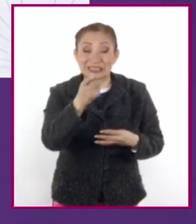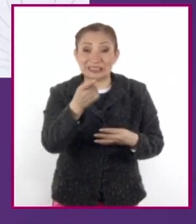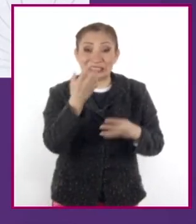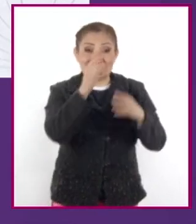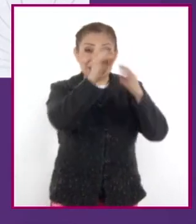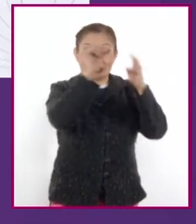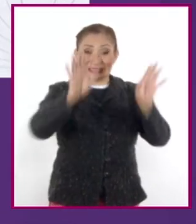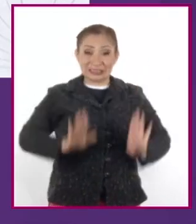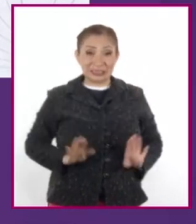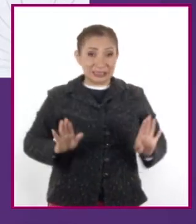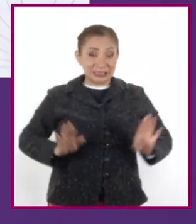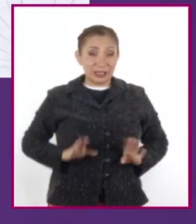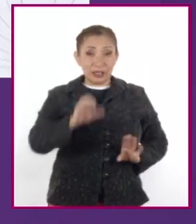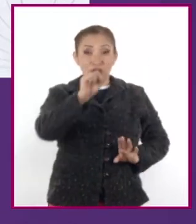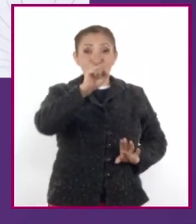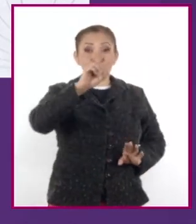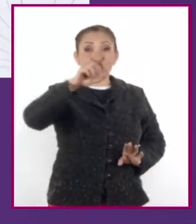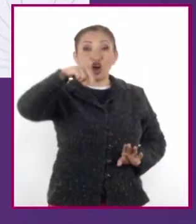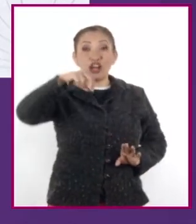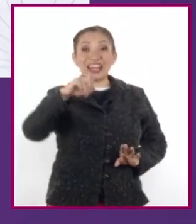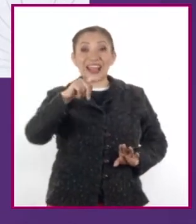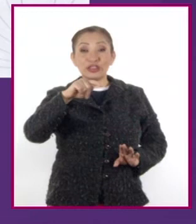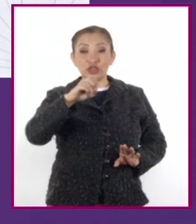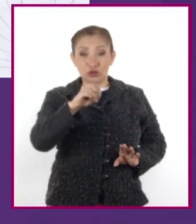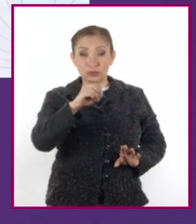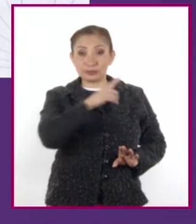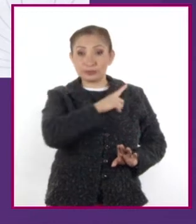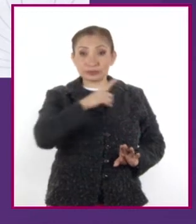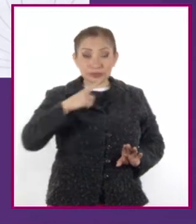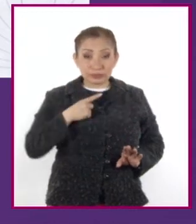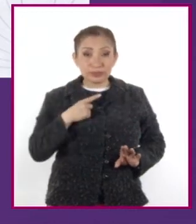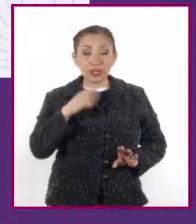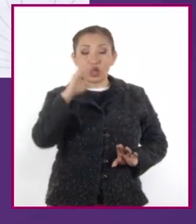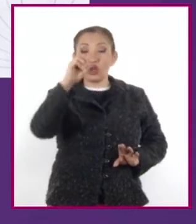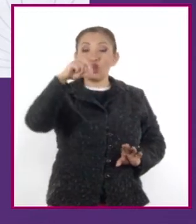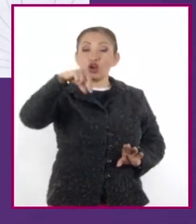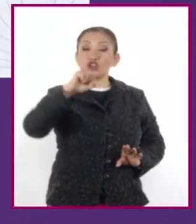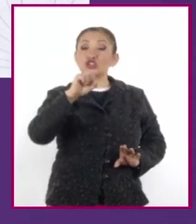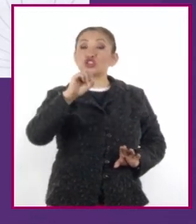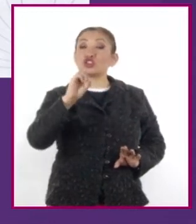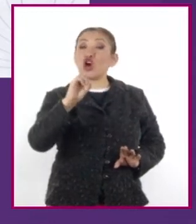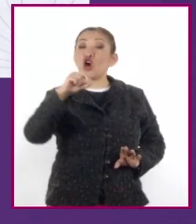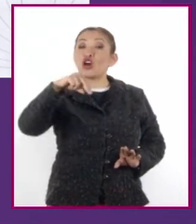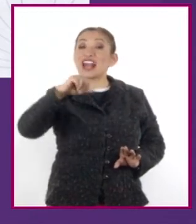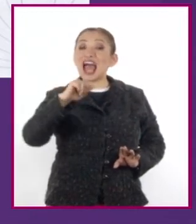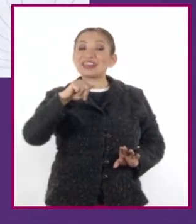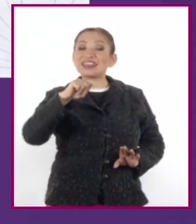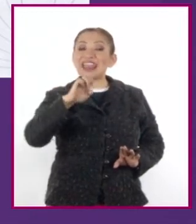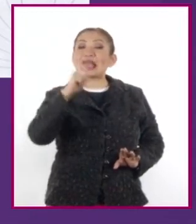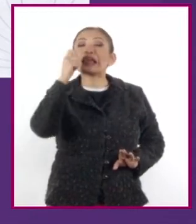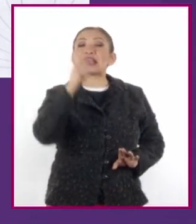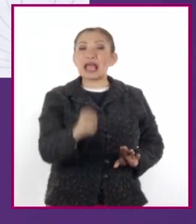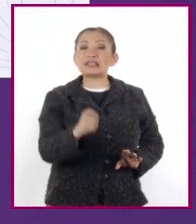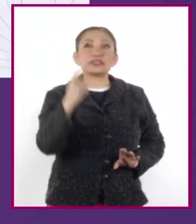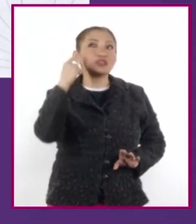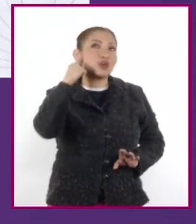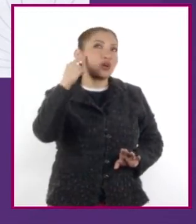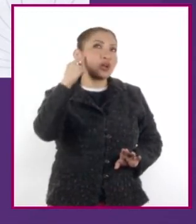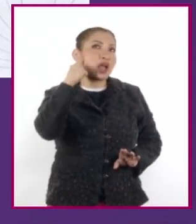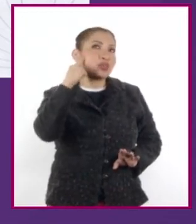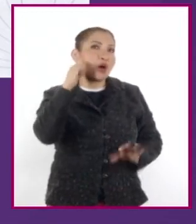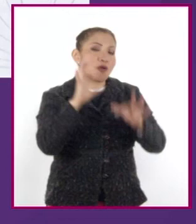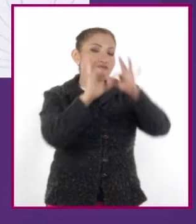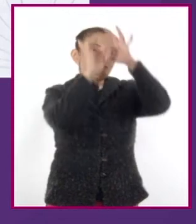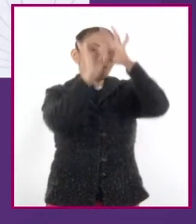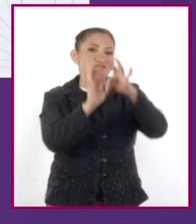las características del soneto, este debe ser consonante, lo que significa con el sonido